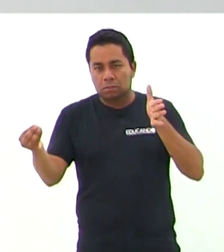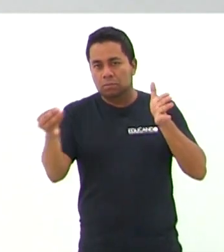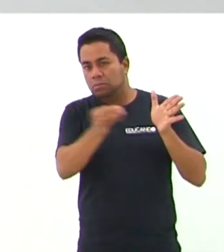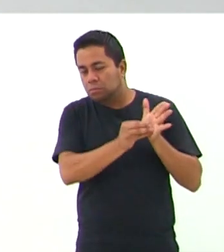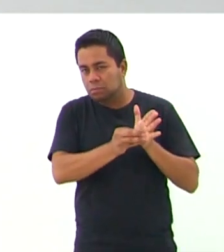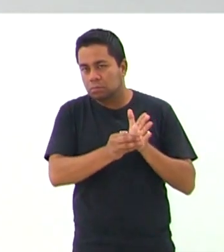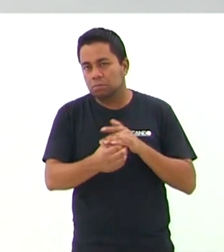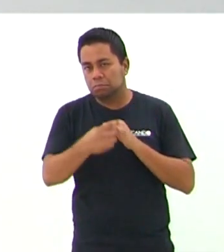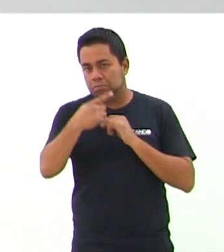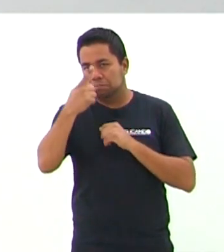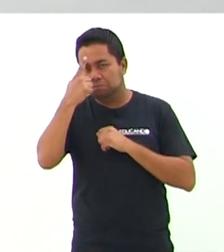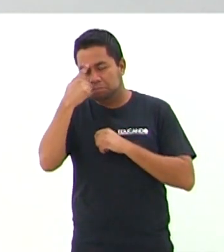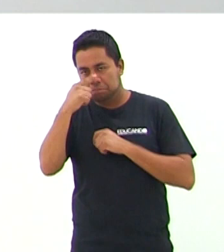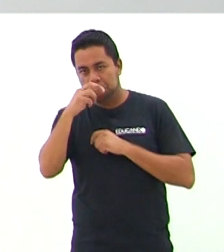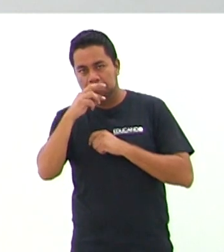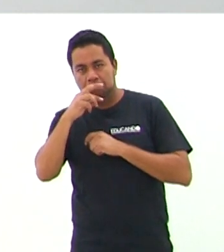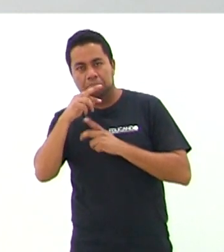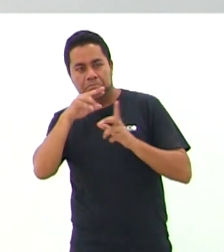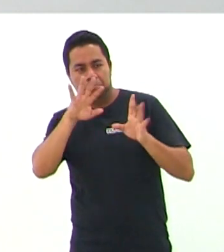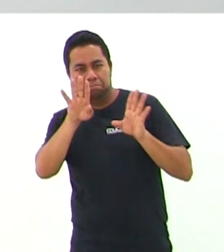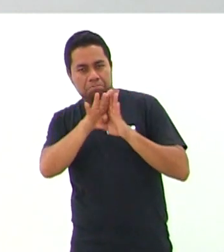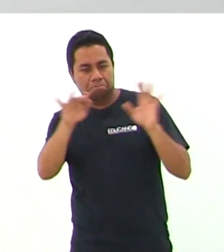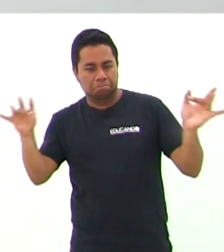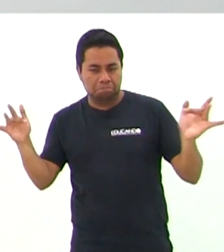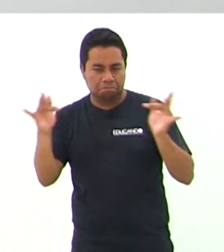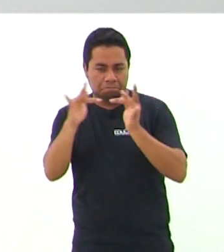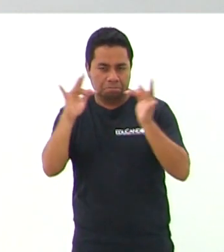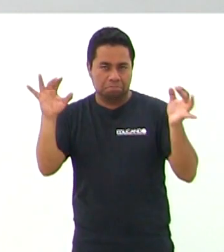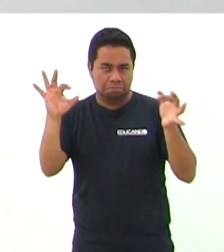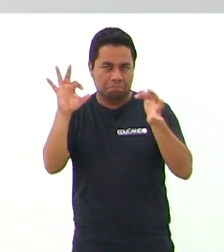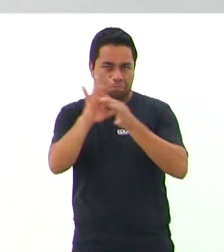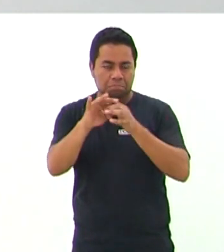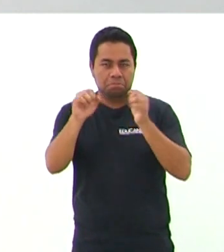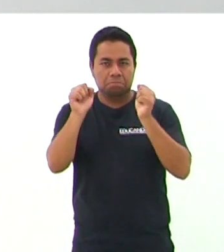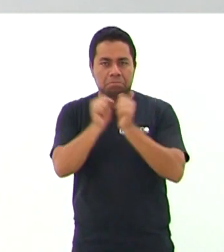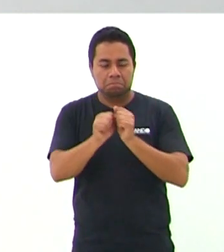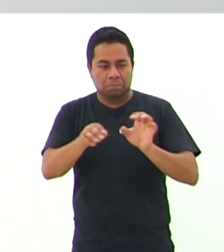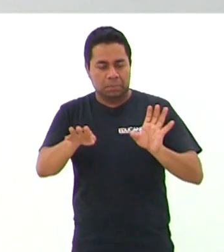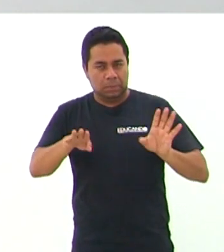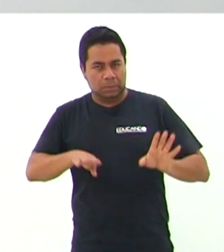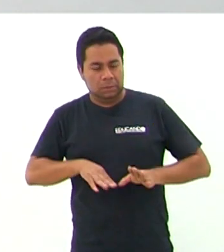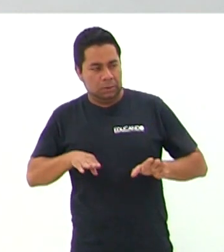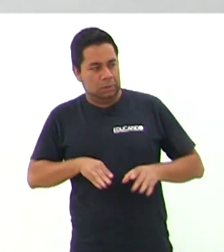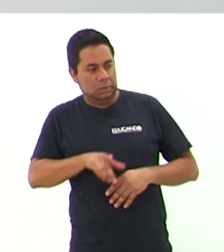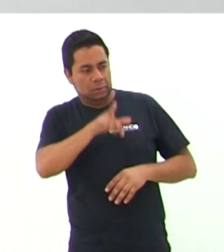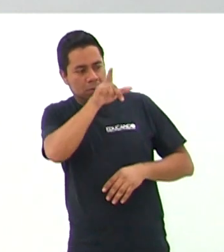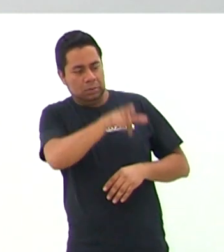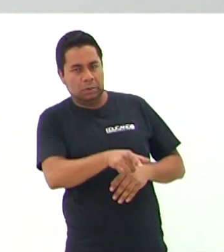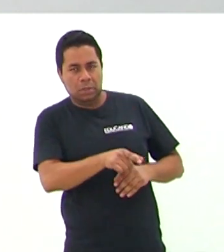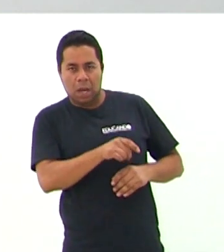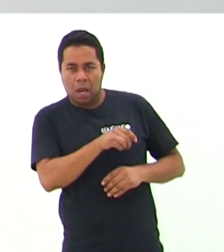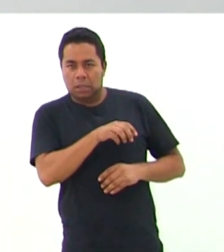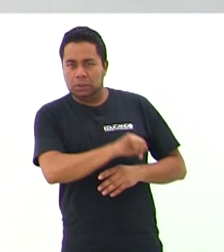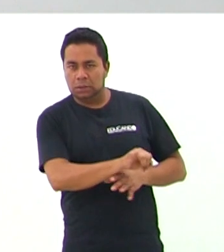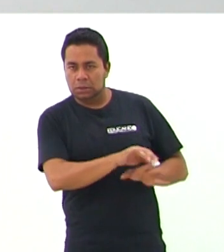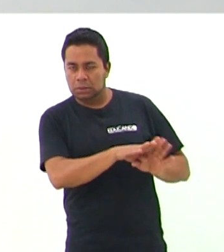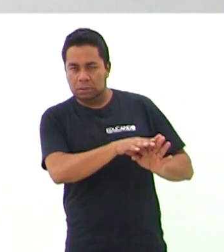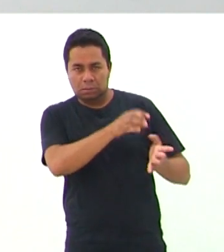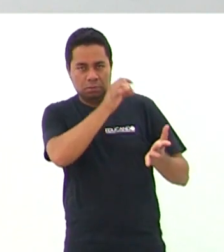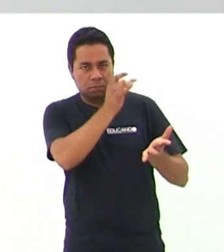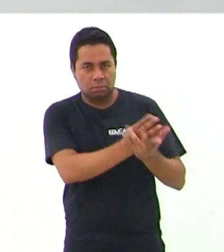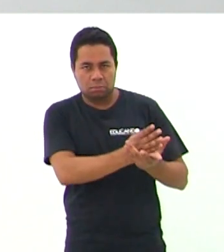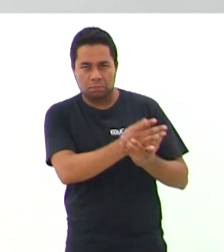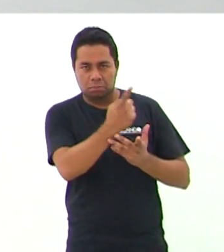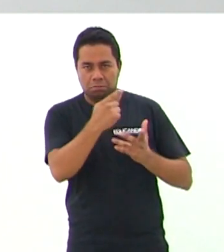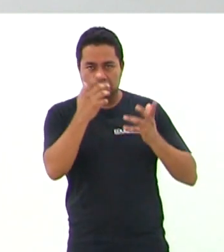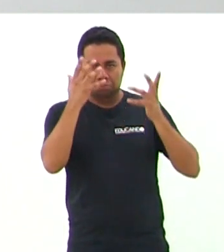permitir hacer referencia a la característica específica